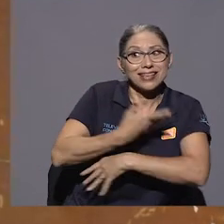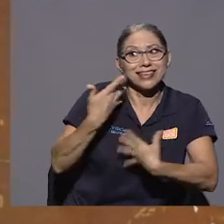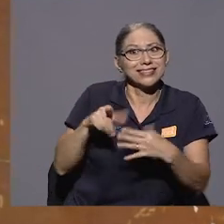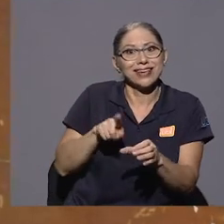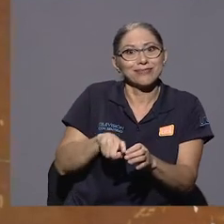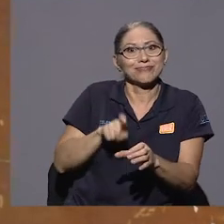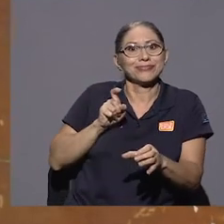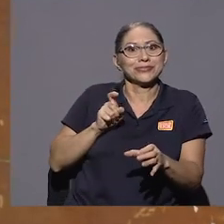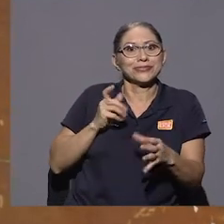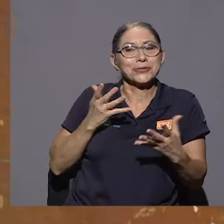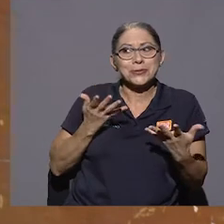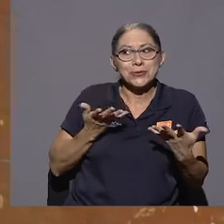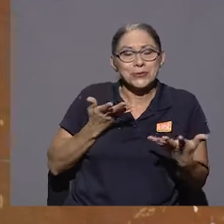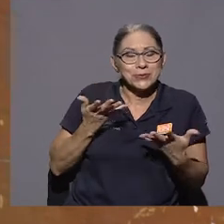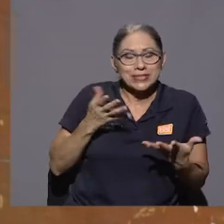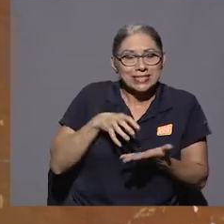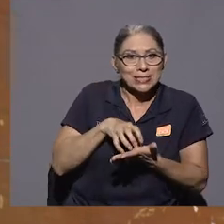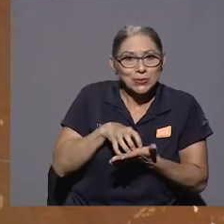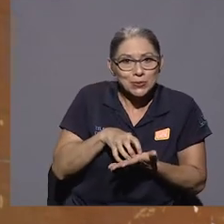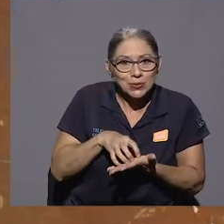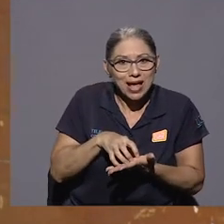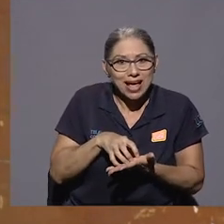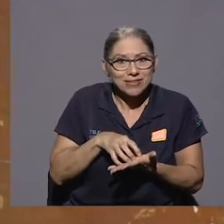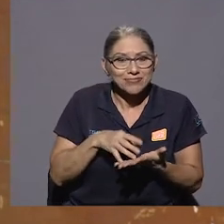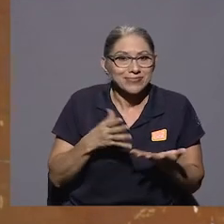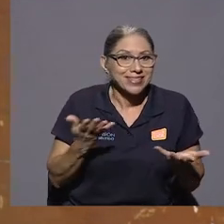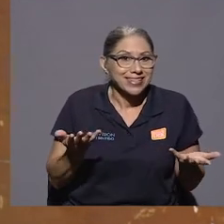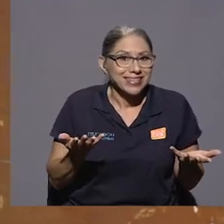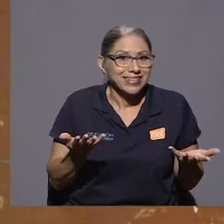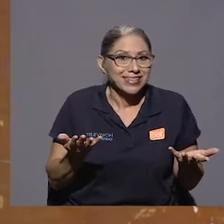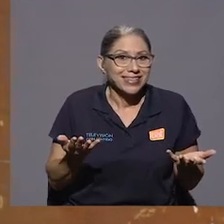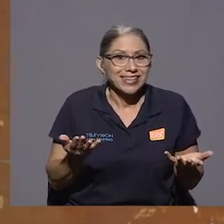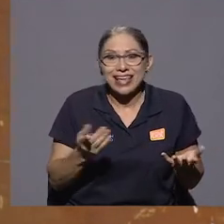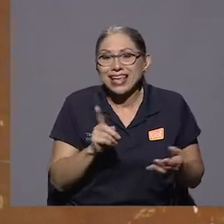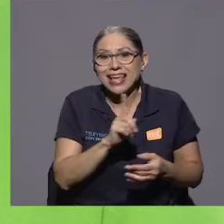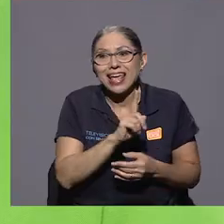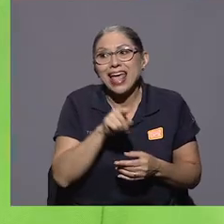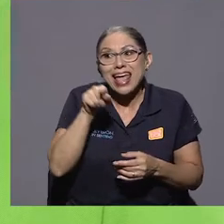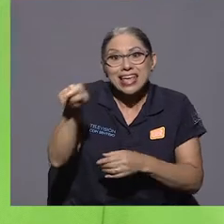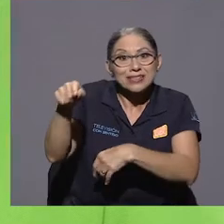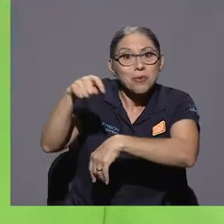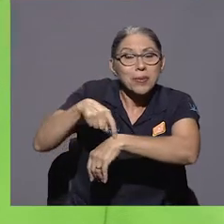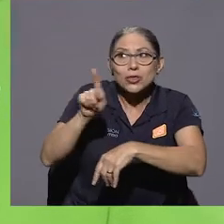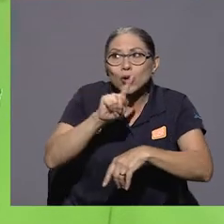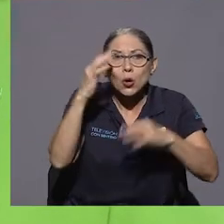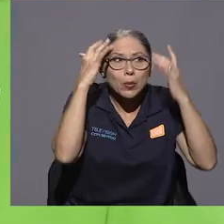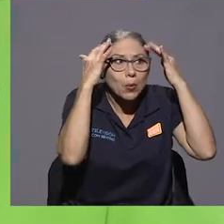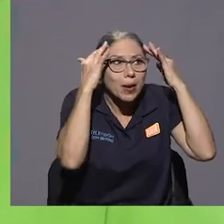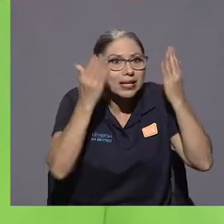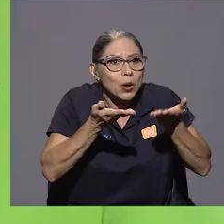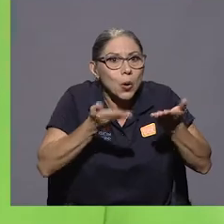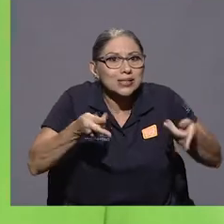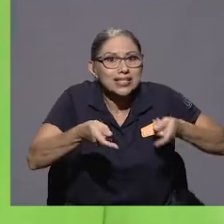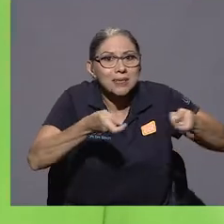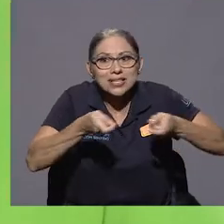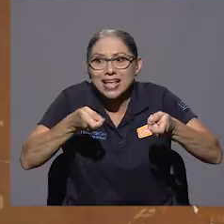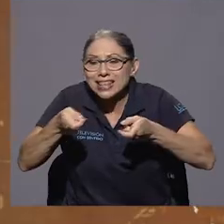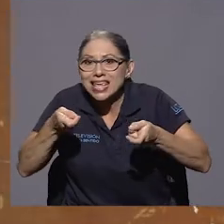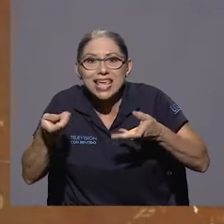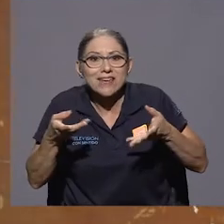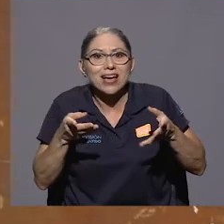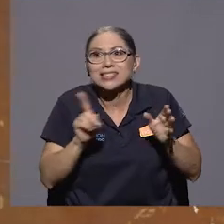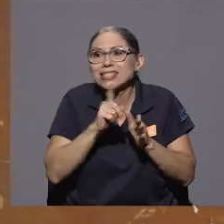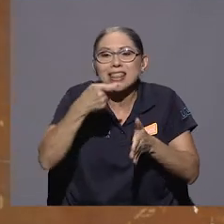el que no tenés que preocuparte por cosas administrativas y impuestos y todas esas cosas. Y ya no era el que acomodaba lapiceros,